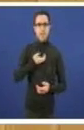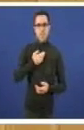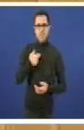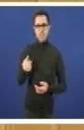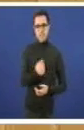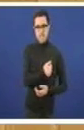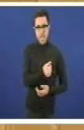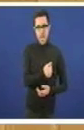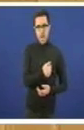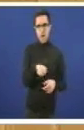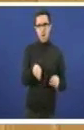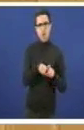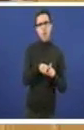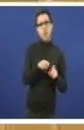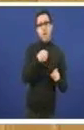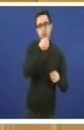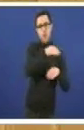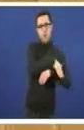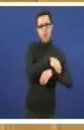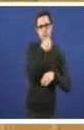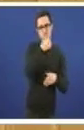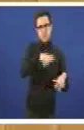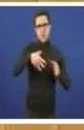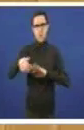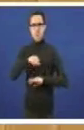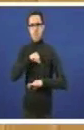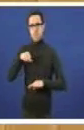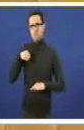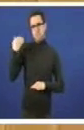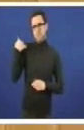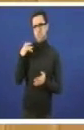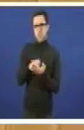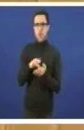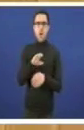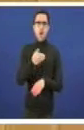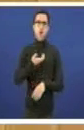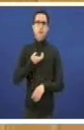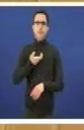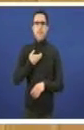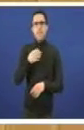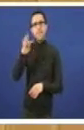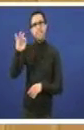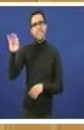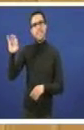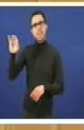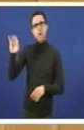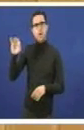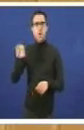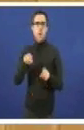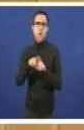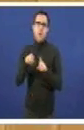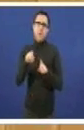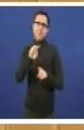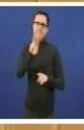PSOE privatizou no seu momento Concello de Teo Concello gobernado polo Bloque Nacionalista Galego ten tres escolas infantís